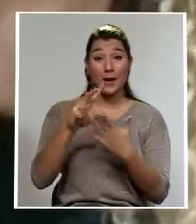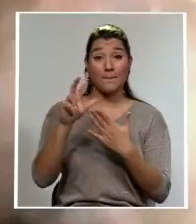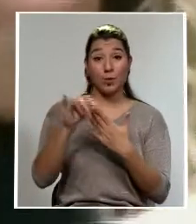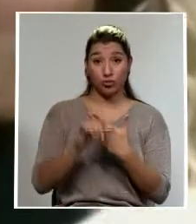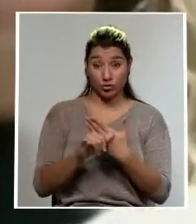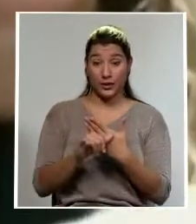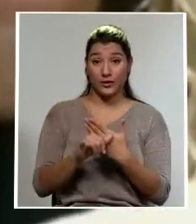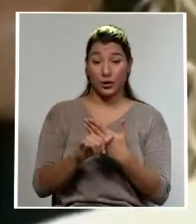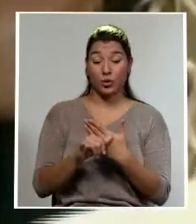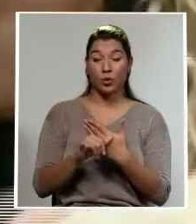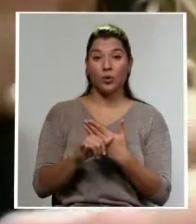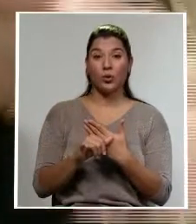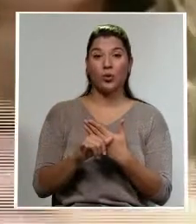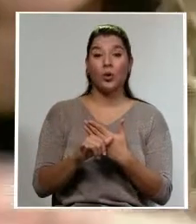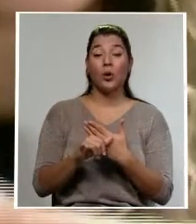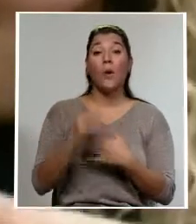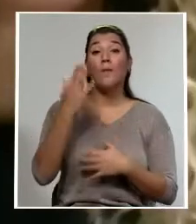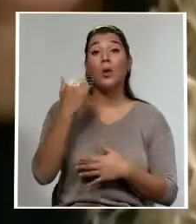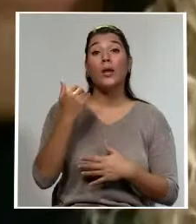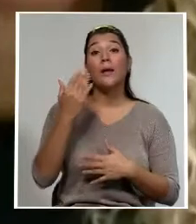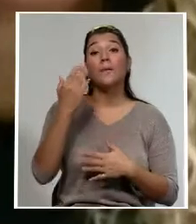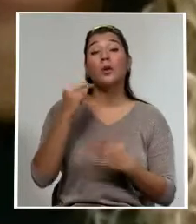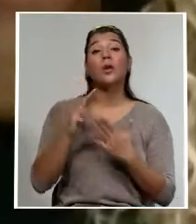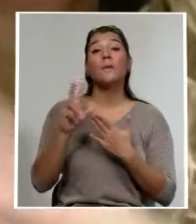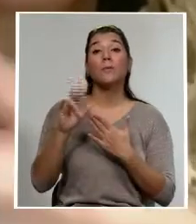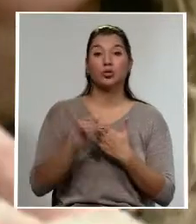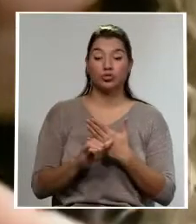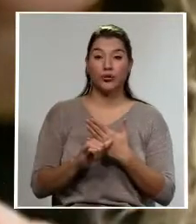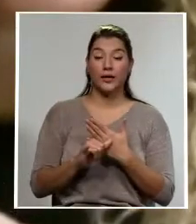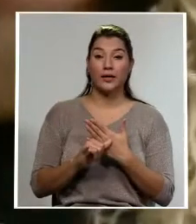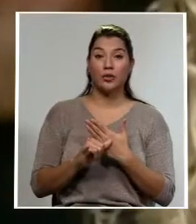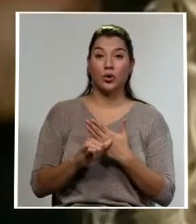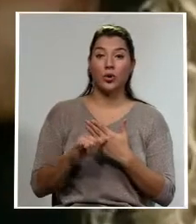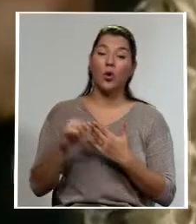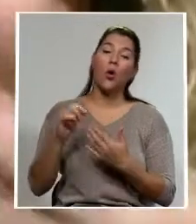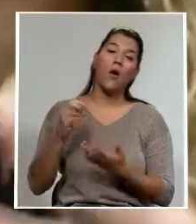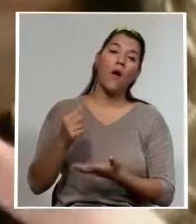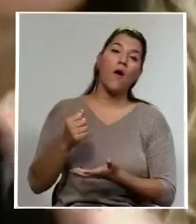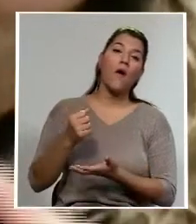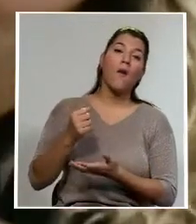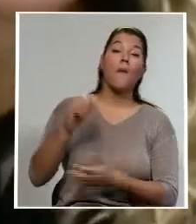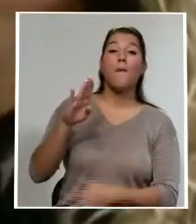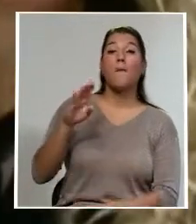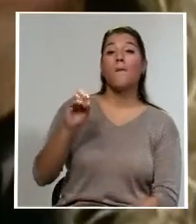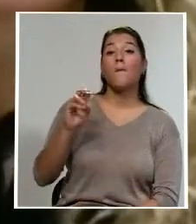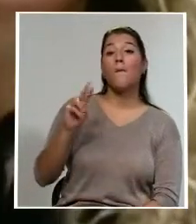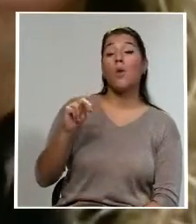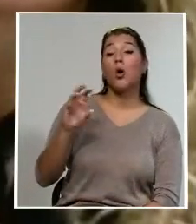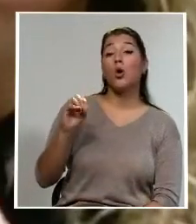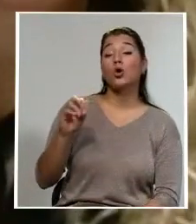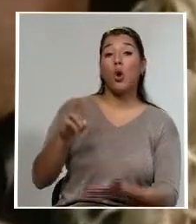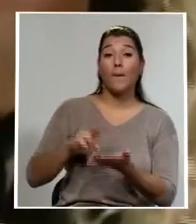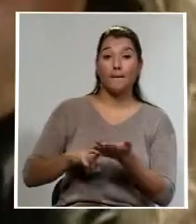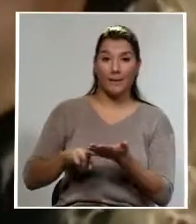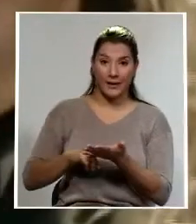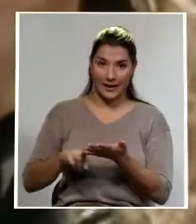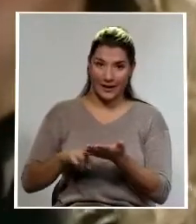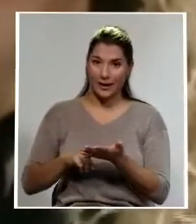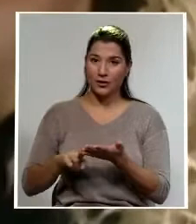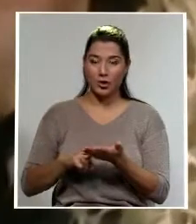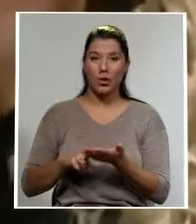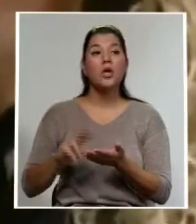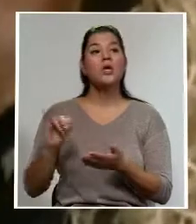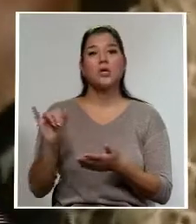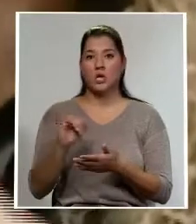a aportar recursos porque el proyecto, los fondos verdes o los bonos verdes financian transporte